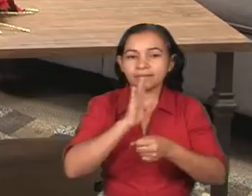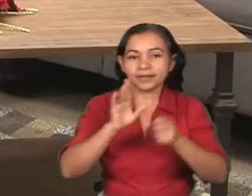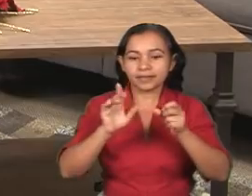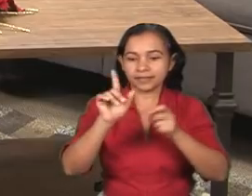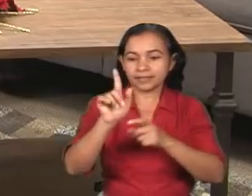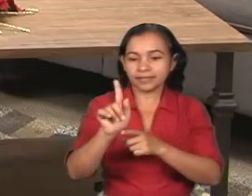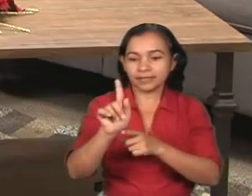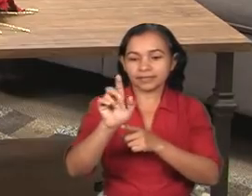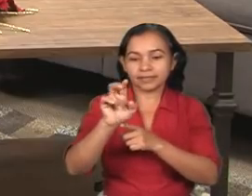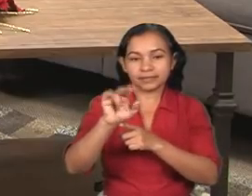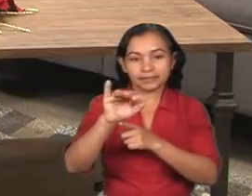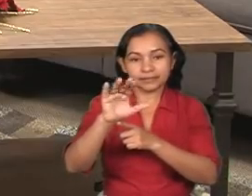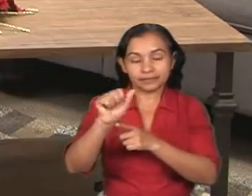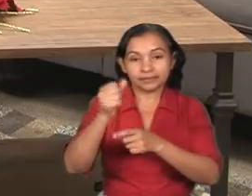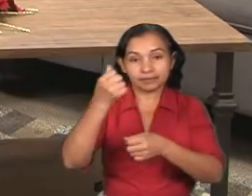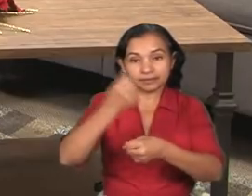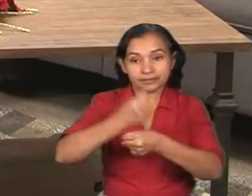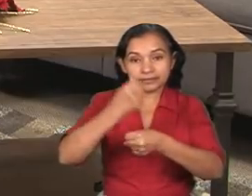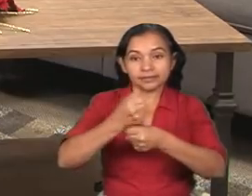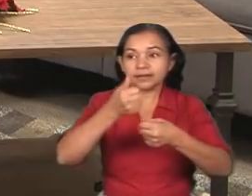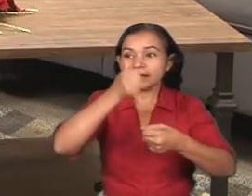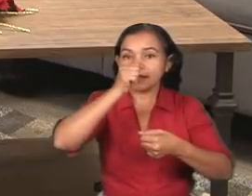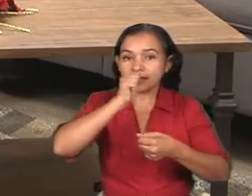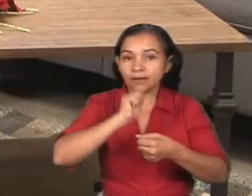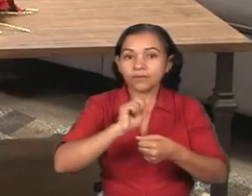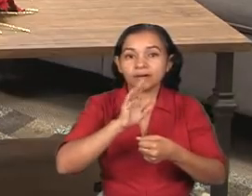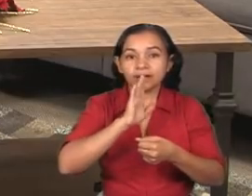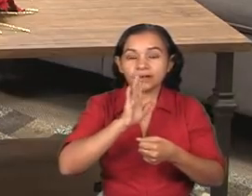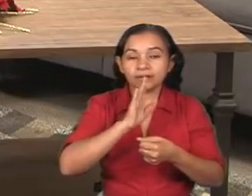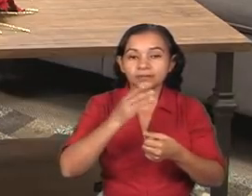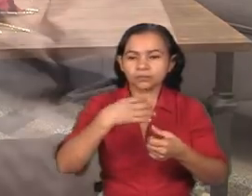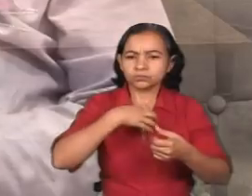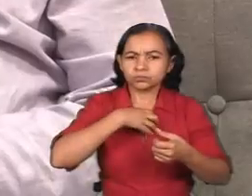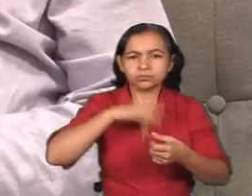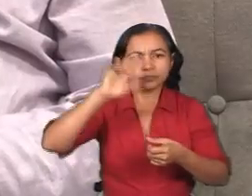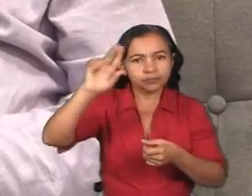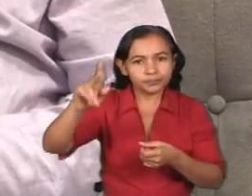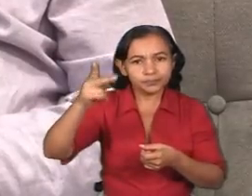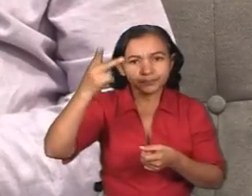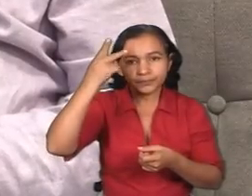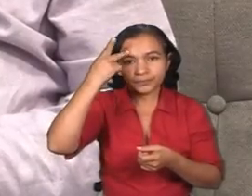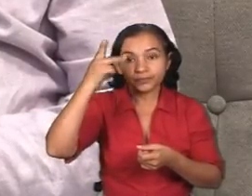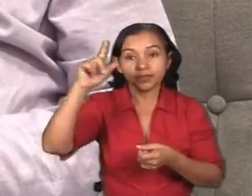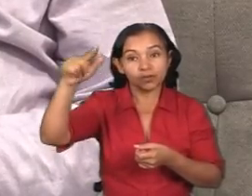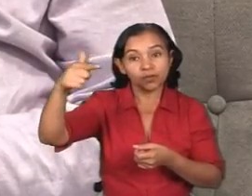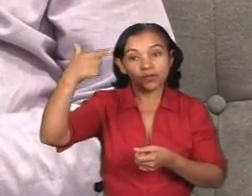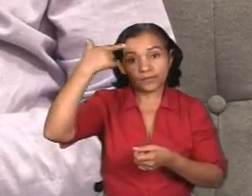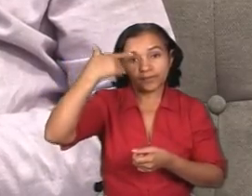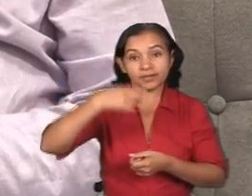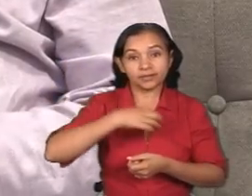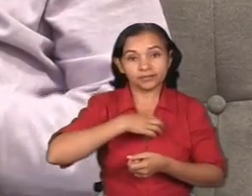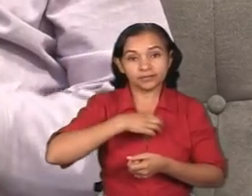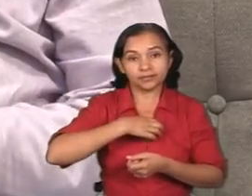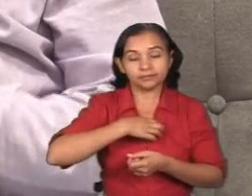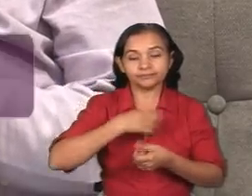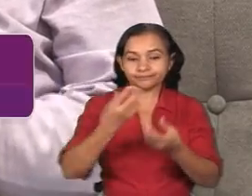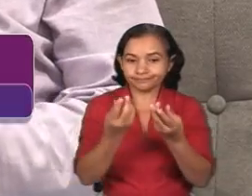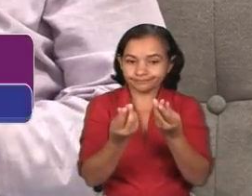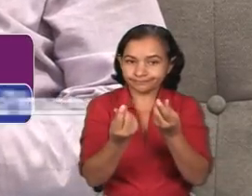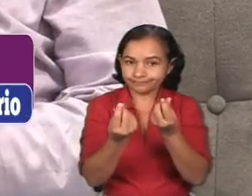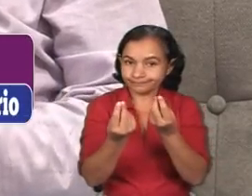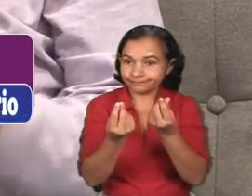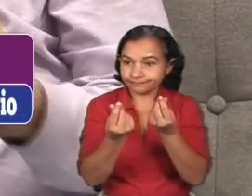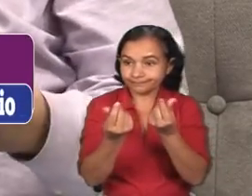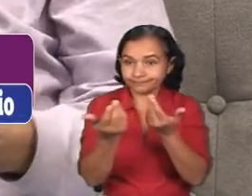que está involucrada, ¿no? Para resolver, porque tiene que ver, además de la voluntad política que debe tener un gobierno, debe de contar con recursos